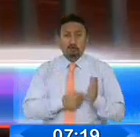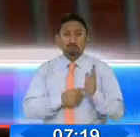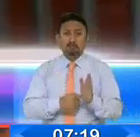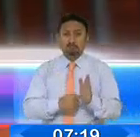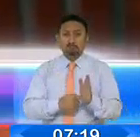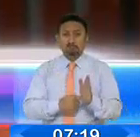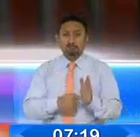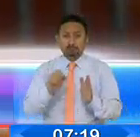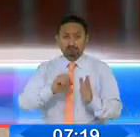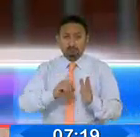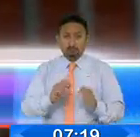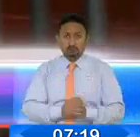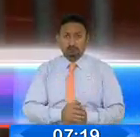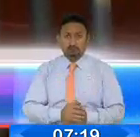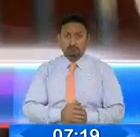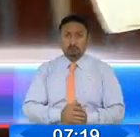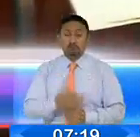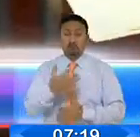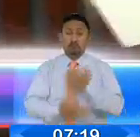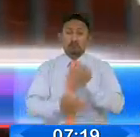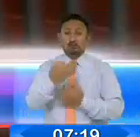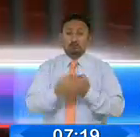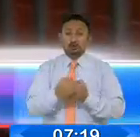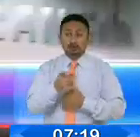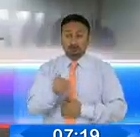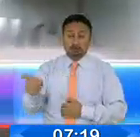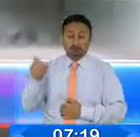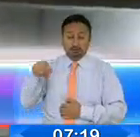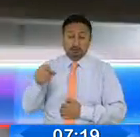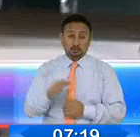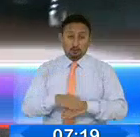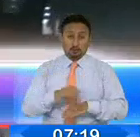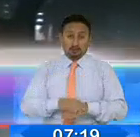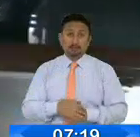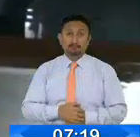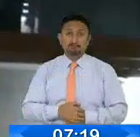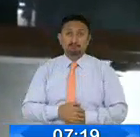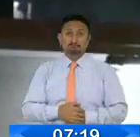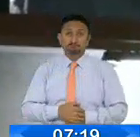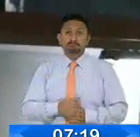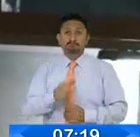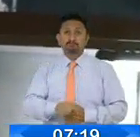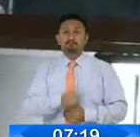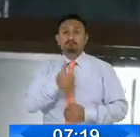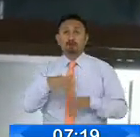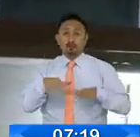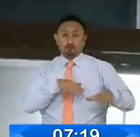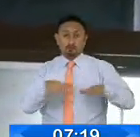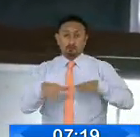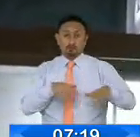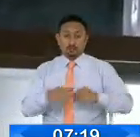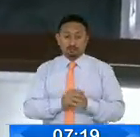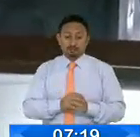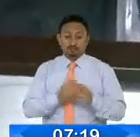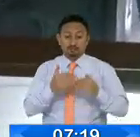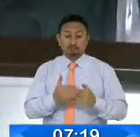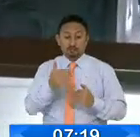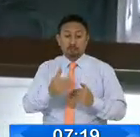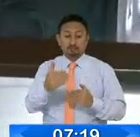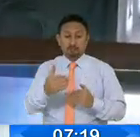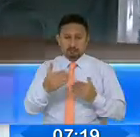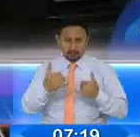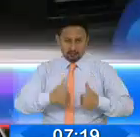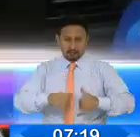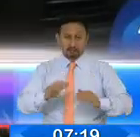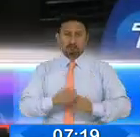hicieron conocer al juez sobre la presunta participación. En todo caso, se preparan otras diligencias, que se la desarrollará en los próximos